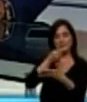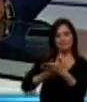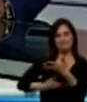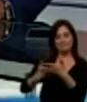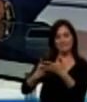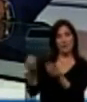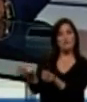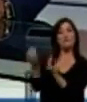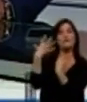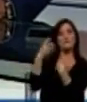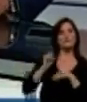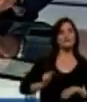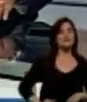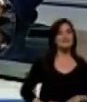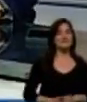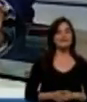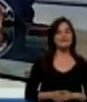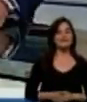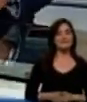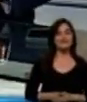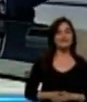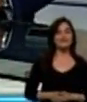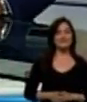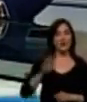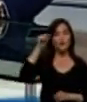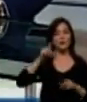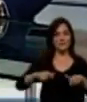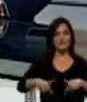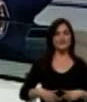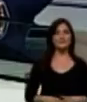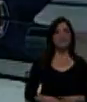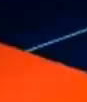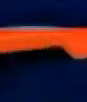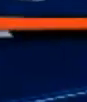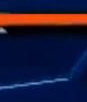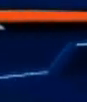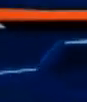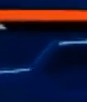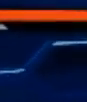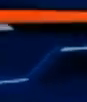darnos detalles de esta juramentación del gobierno de Lenín Moreno.